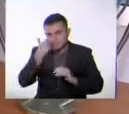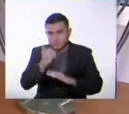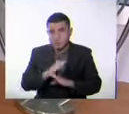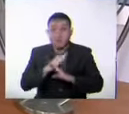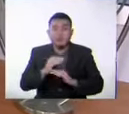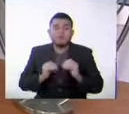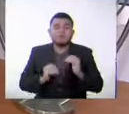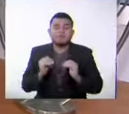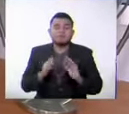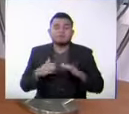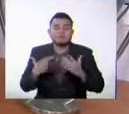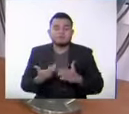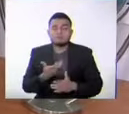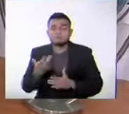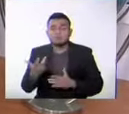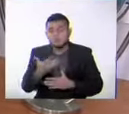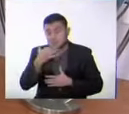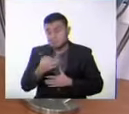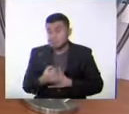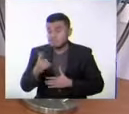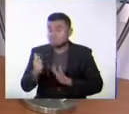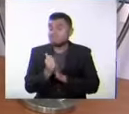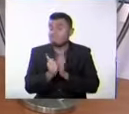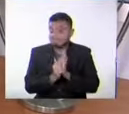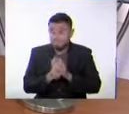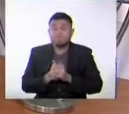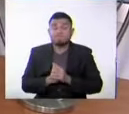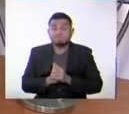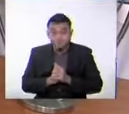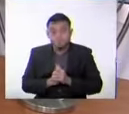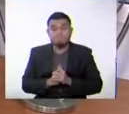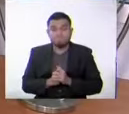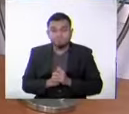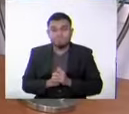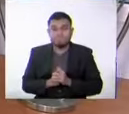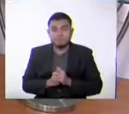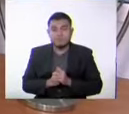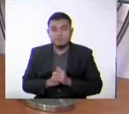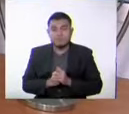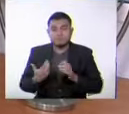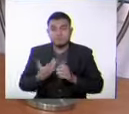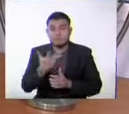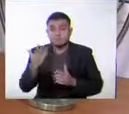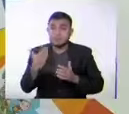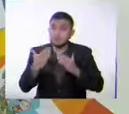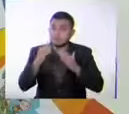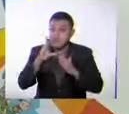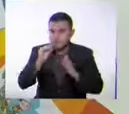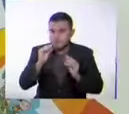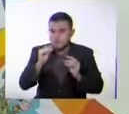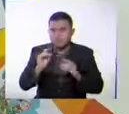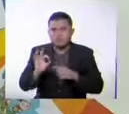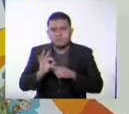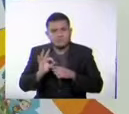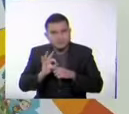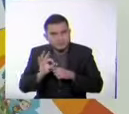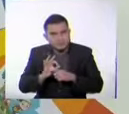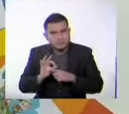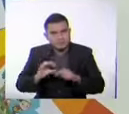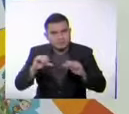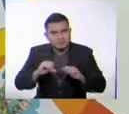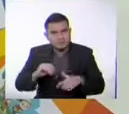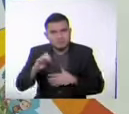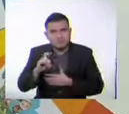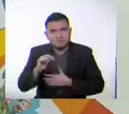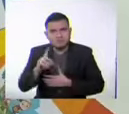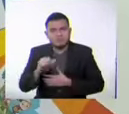también estos artículos, por decirte de alguna manera. Entonces, cuando hablamos de roles y tú dices, bueno, pueden ser malentendidos, pueden ser